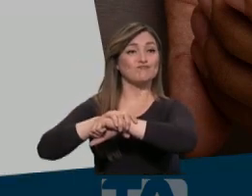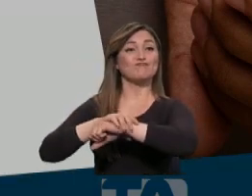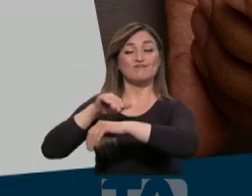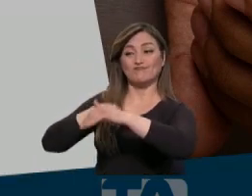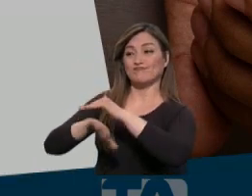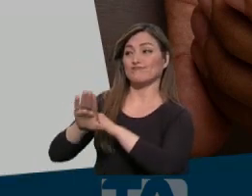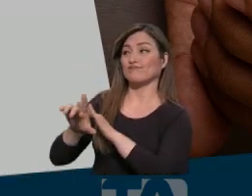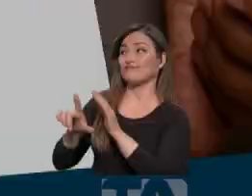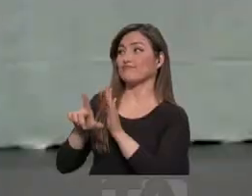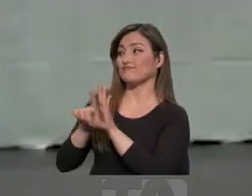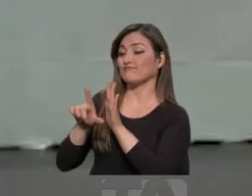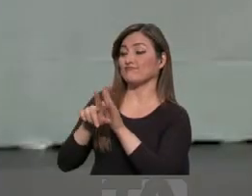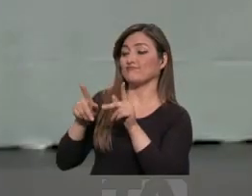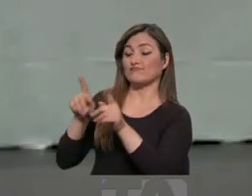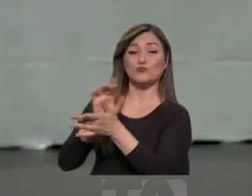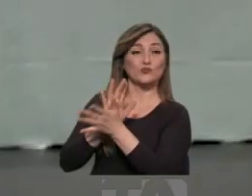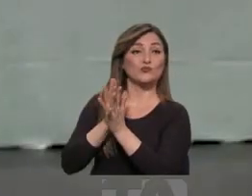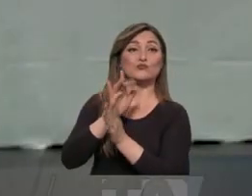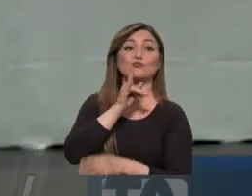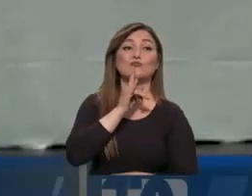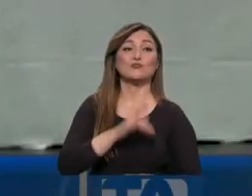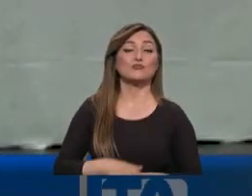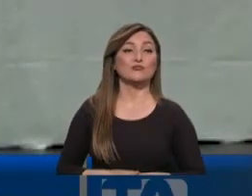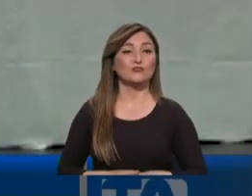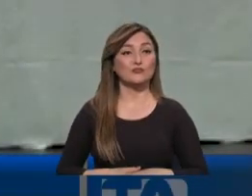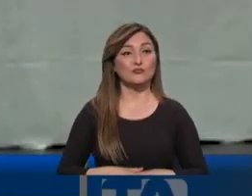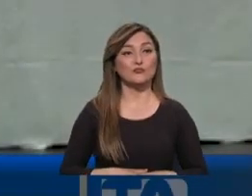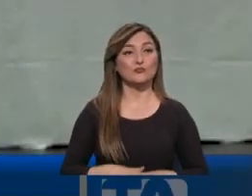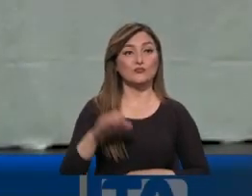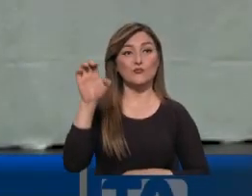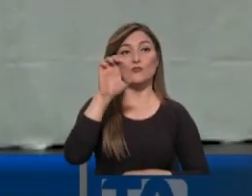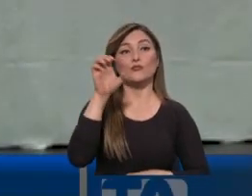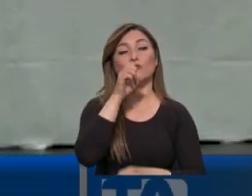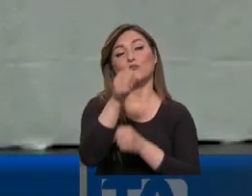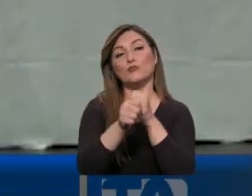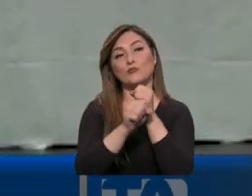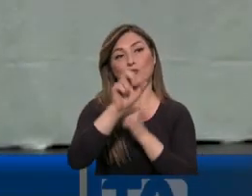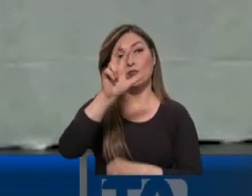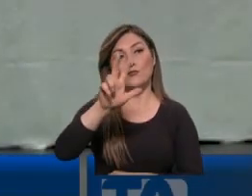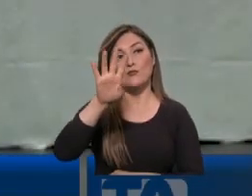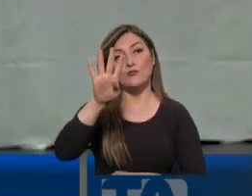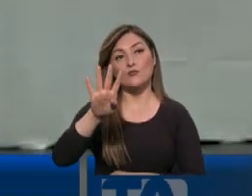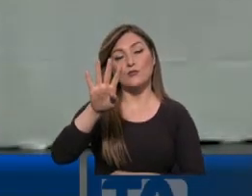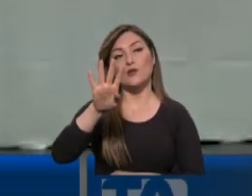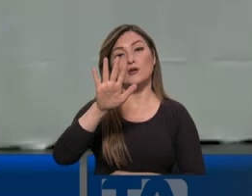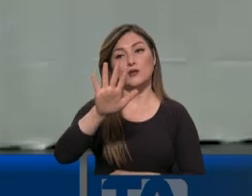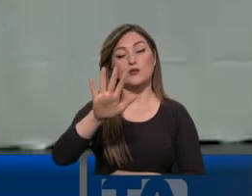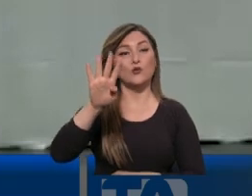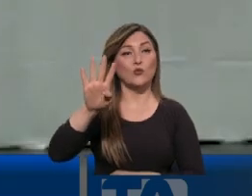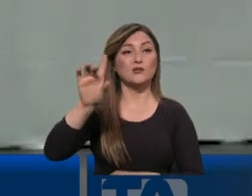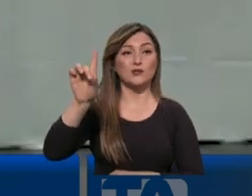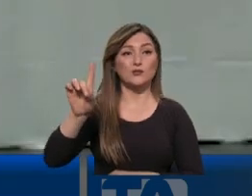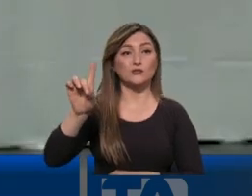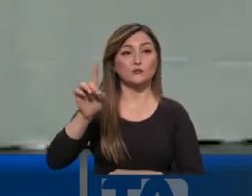en Estados Unidos. De enero de este año hay 3,541. En